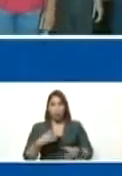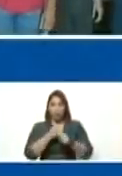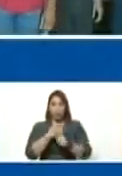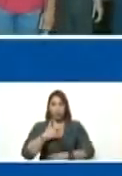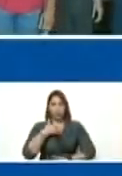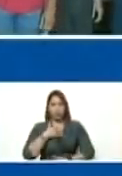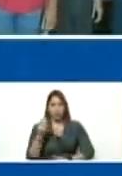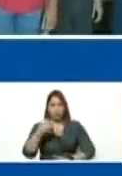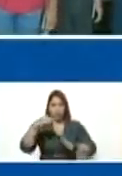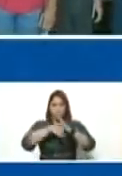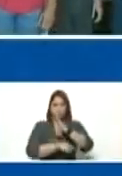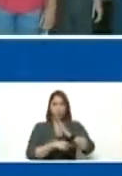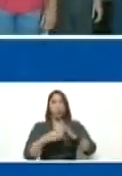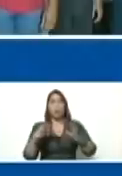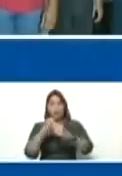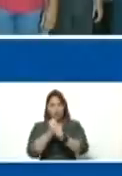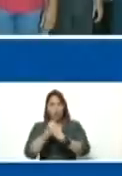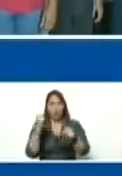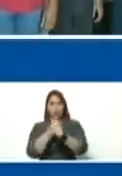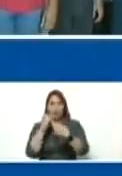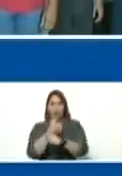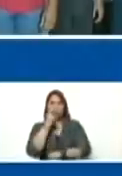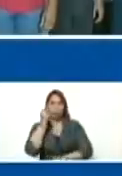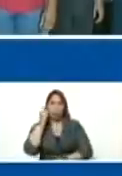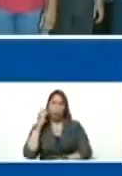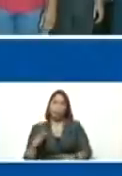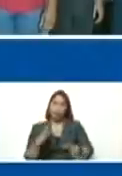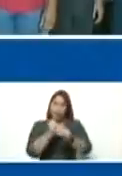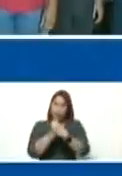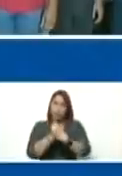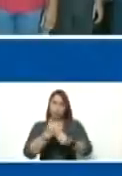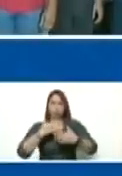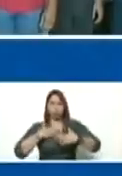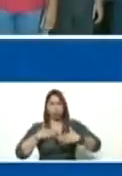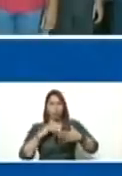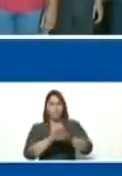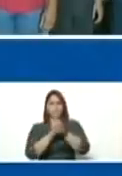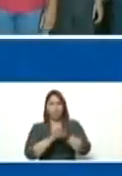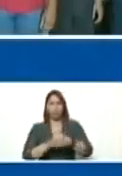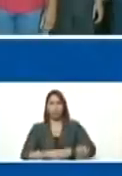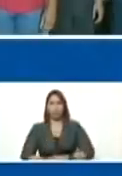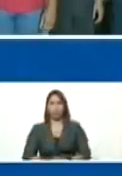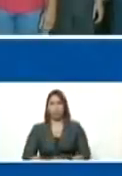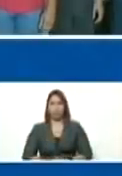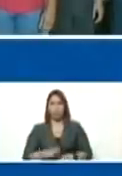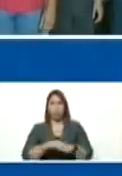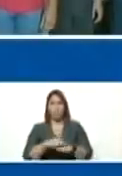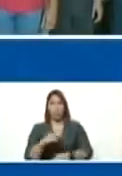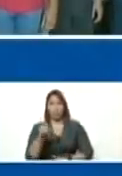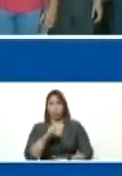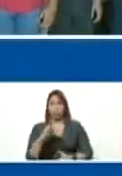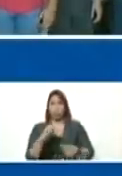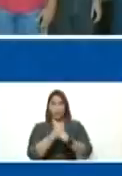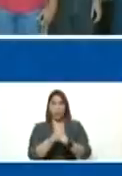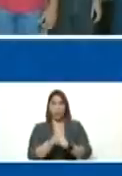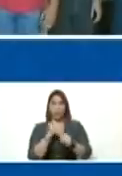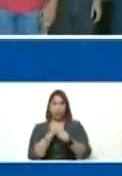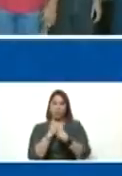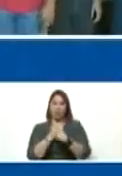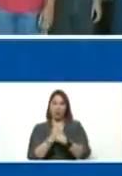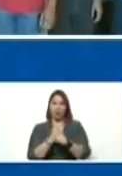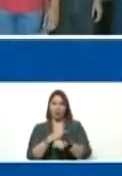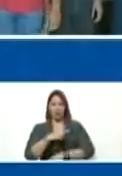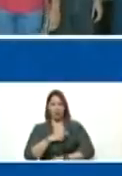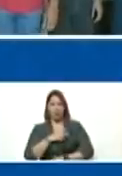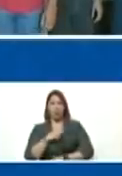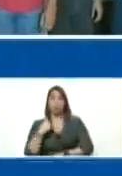más profundos. Creo en la clase obrera. Creo en mis compañeros. Porque no estoy creyendo en una clase obrera extraña a mí,